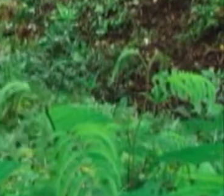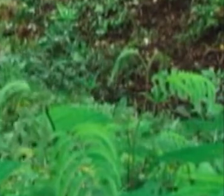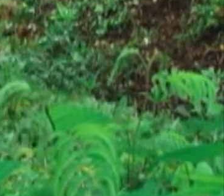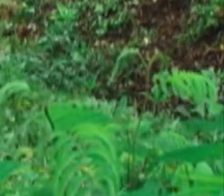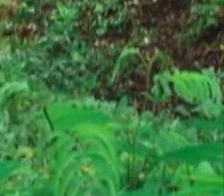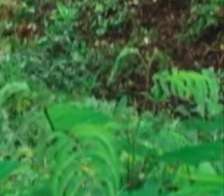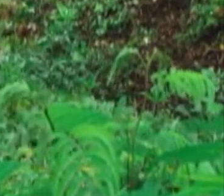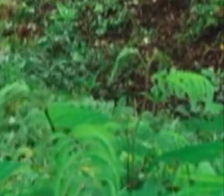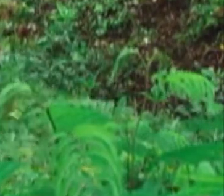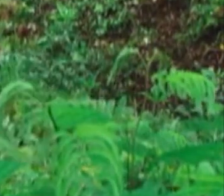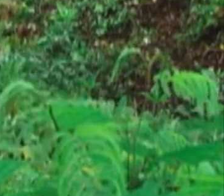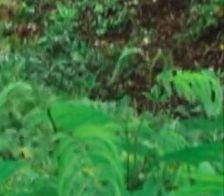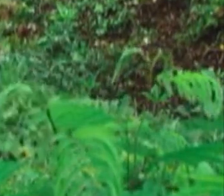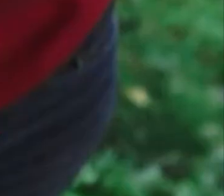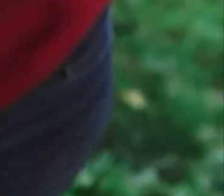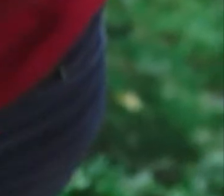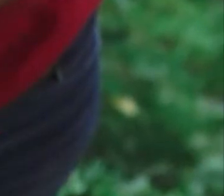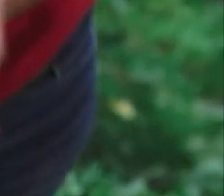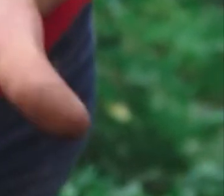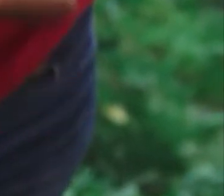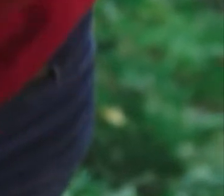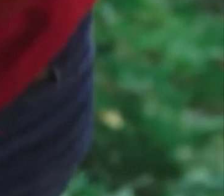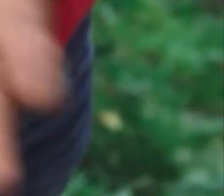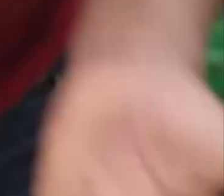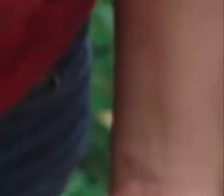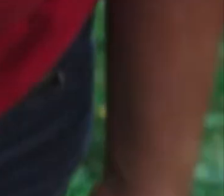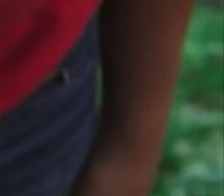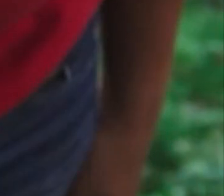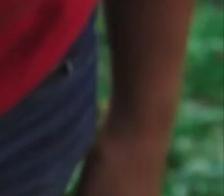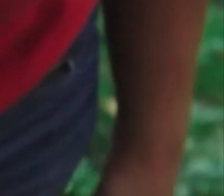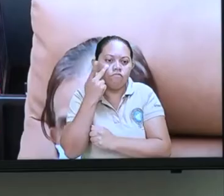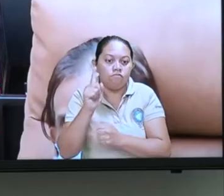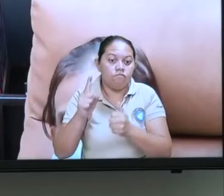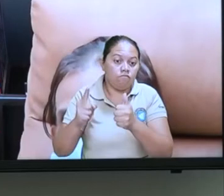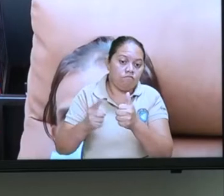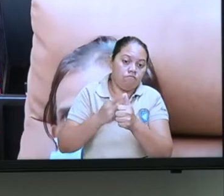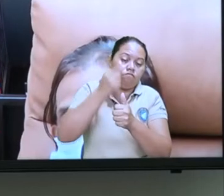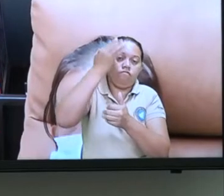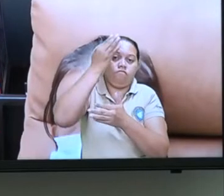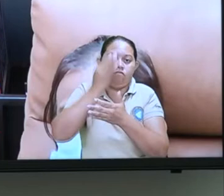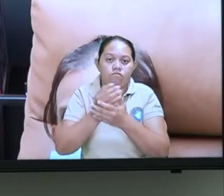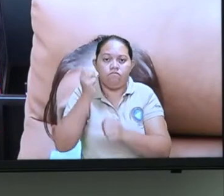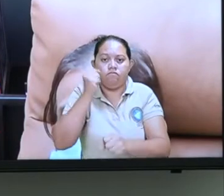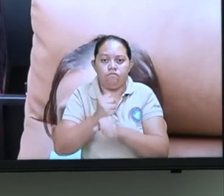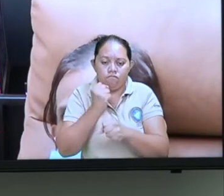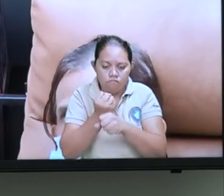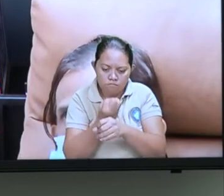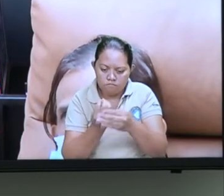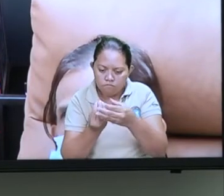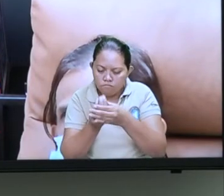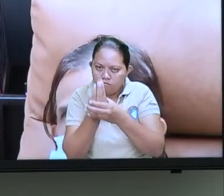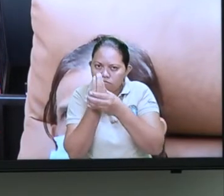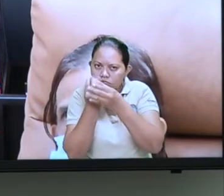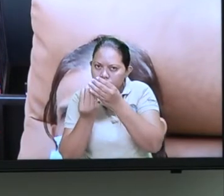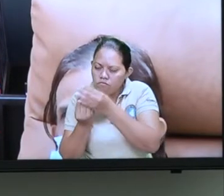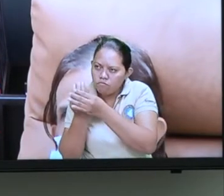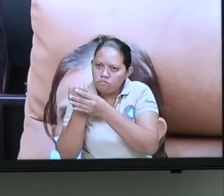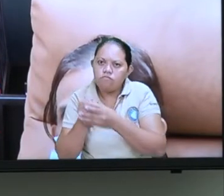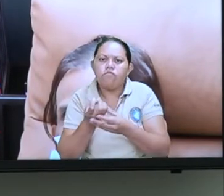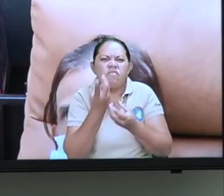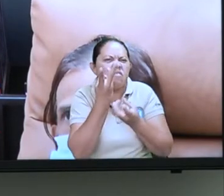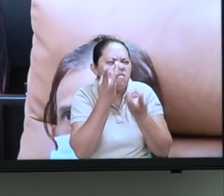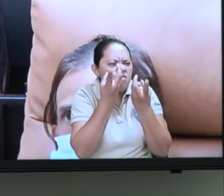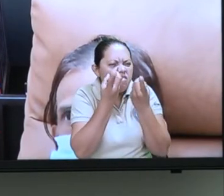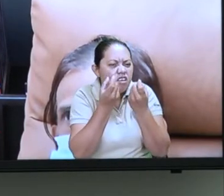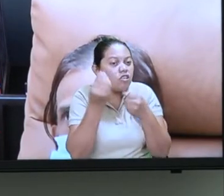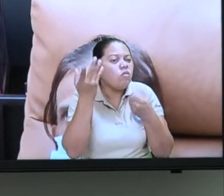familias para lo que será la siembra del ciclo de primera. Trabajando en variedades de semilla, fechas probables